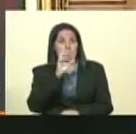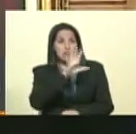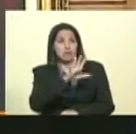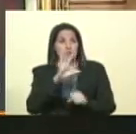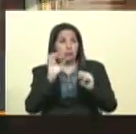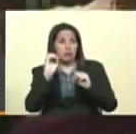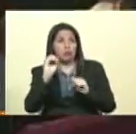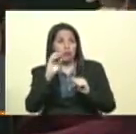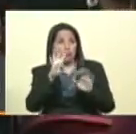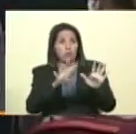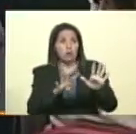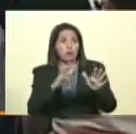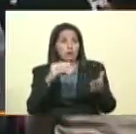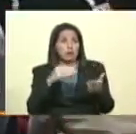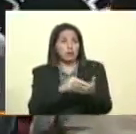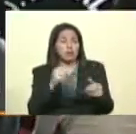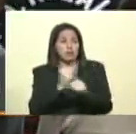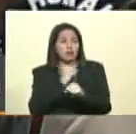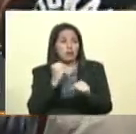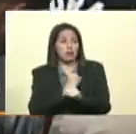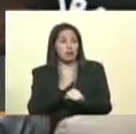mil trabajadores